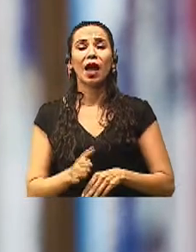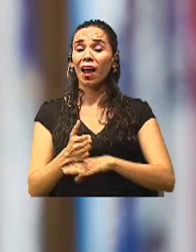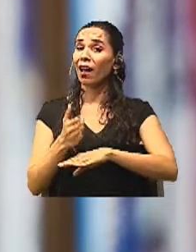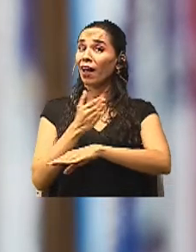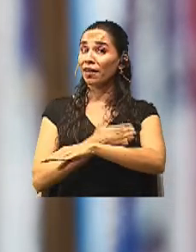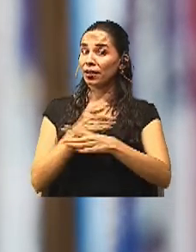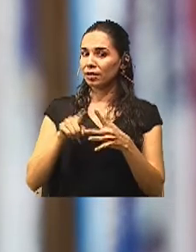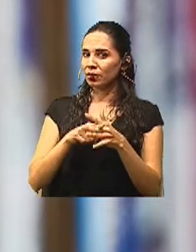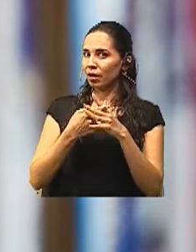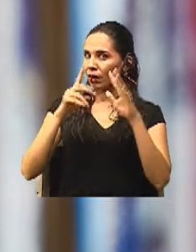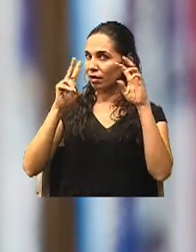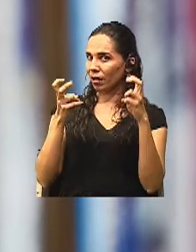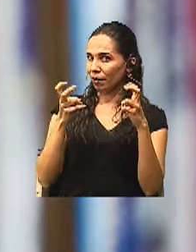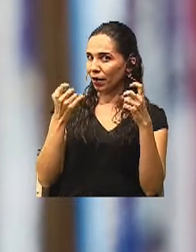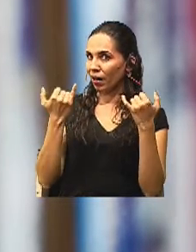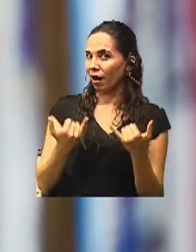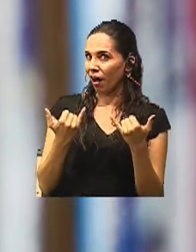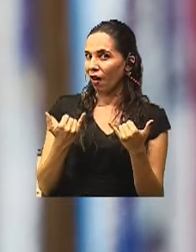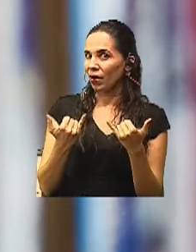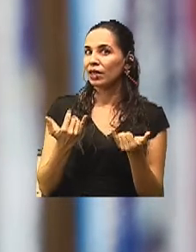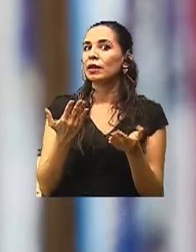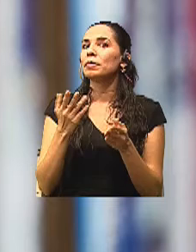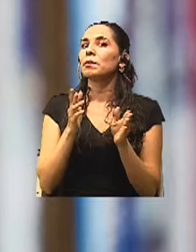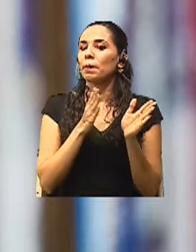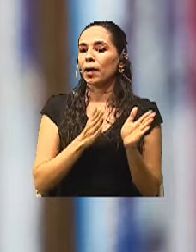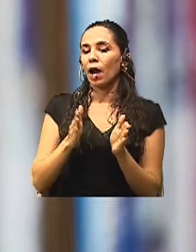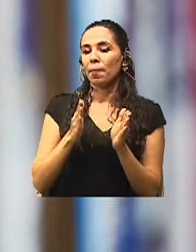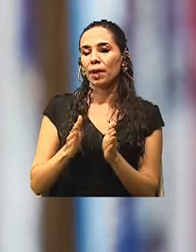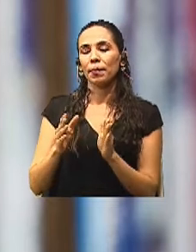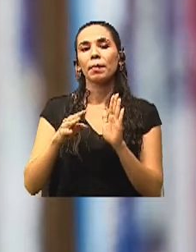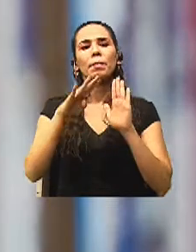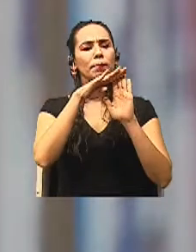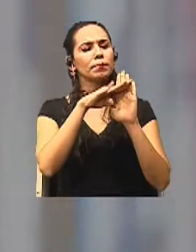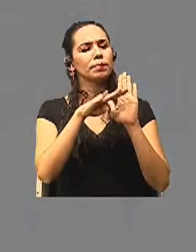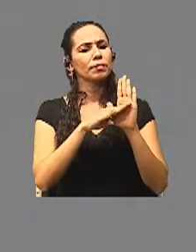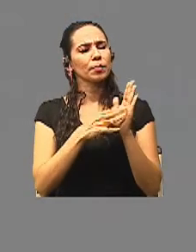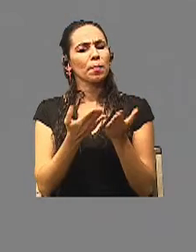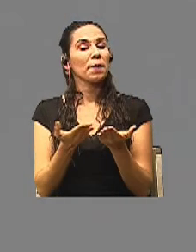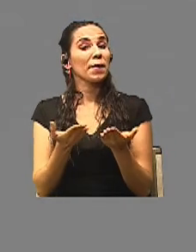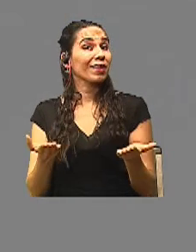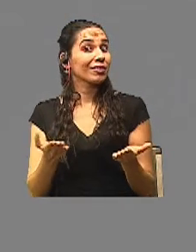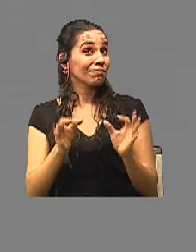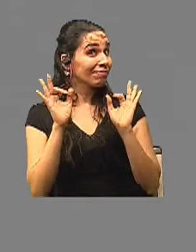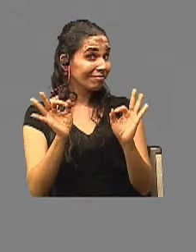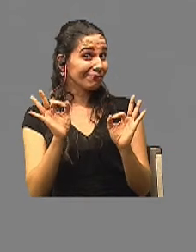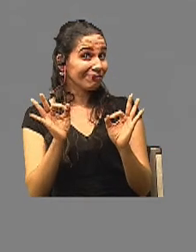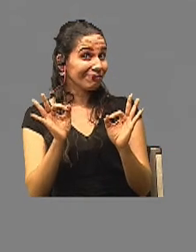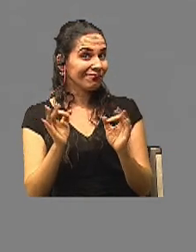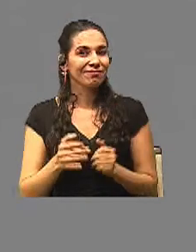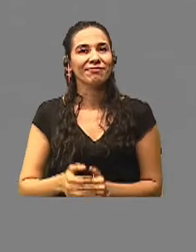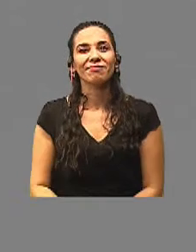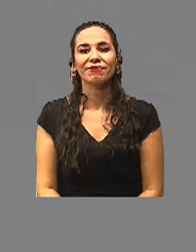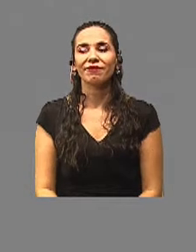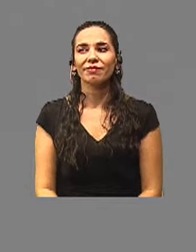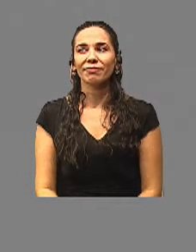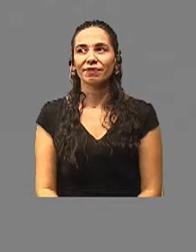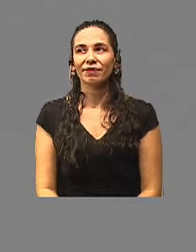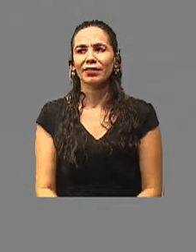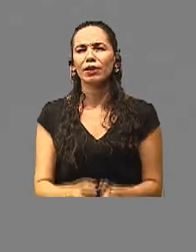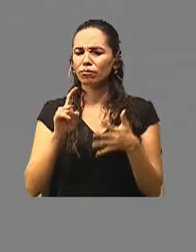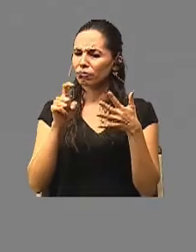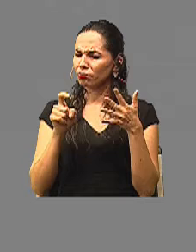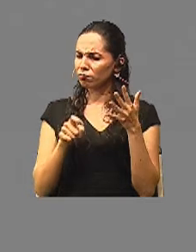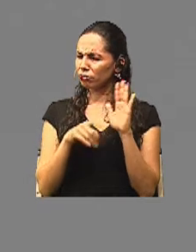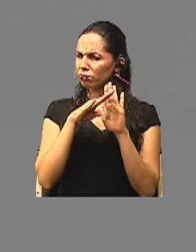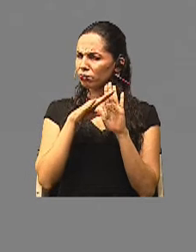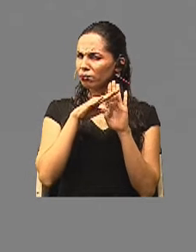tema de hoy, vamos a preparar los materiales. ¿Les parece? ¿Qué